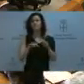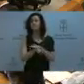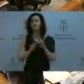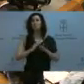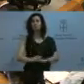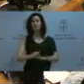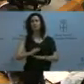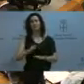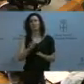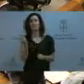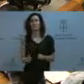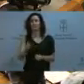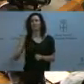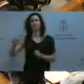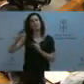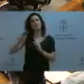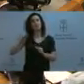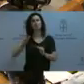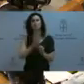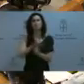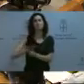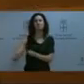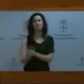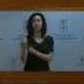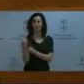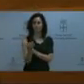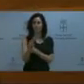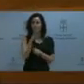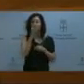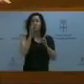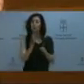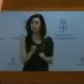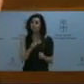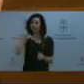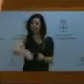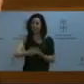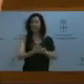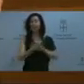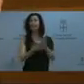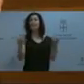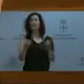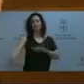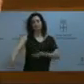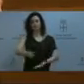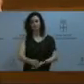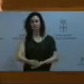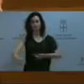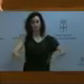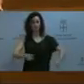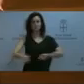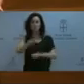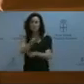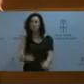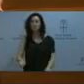y con personal formado en las múltiples áreas, porque de lo que se está hablando es de las demandas expresadas por muchas personas